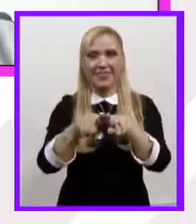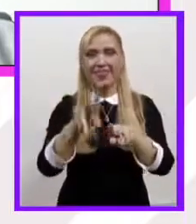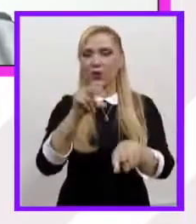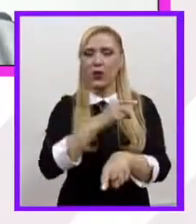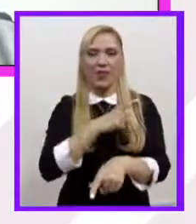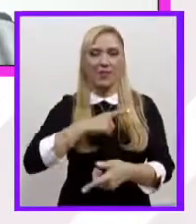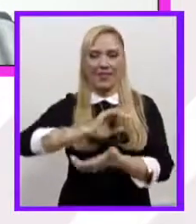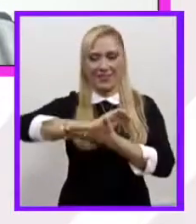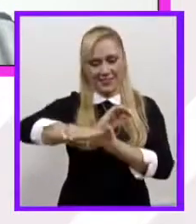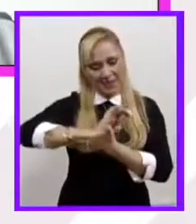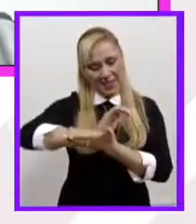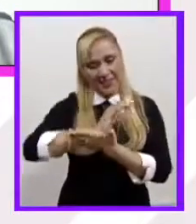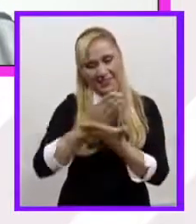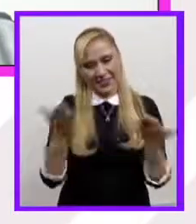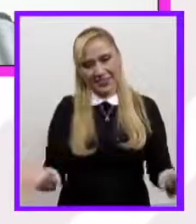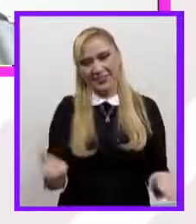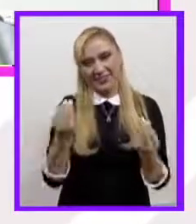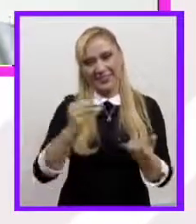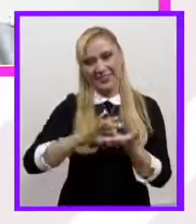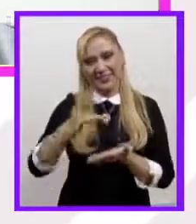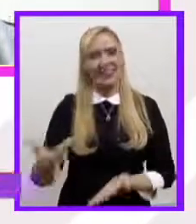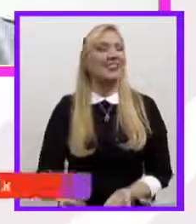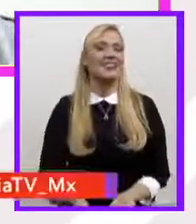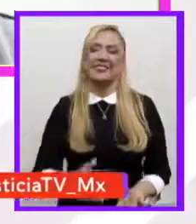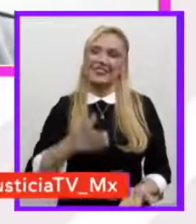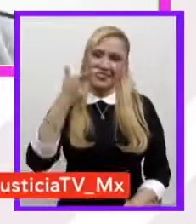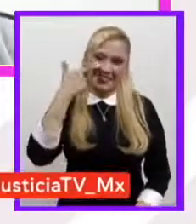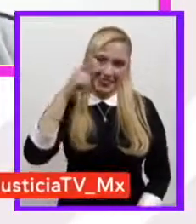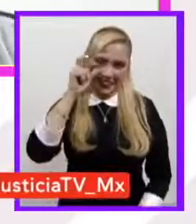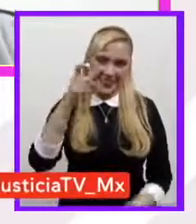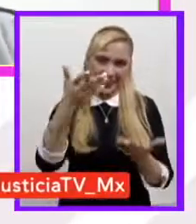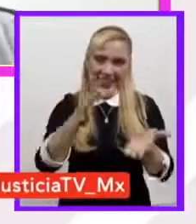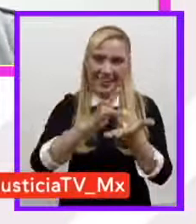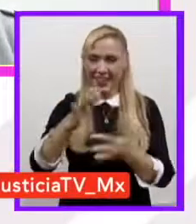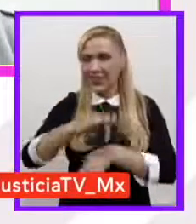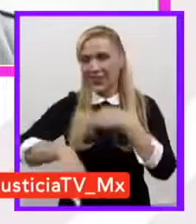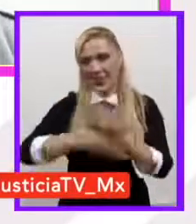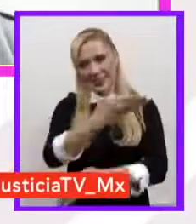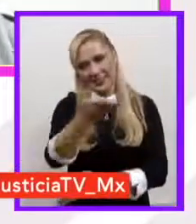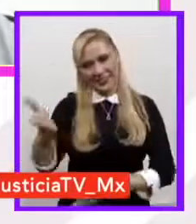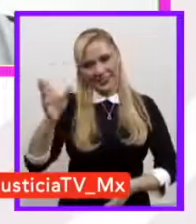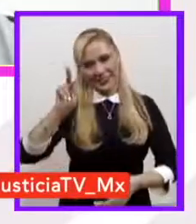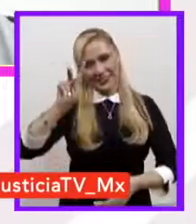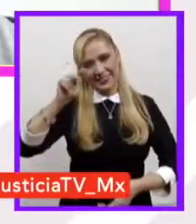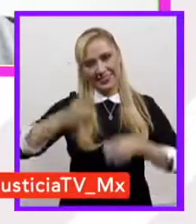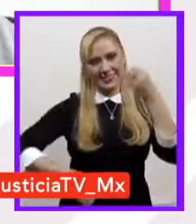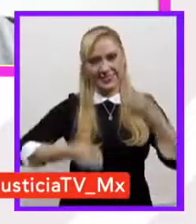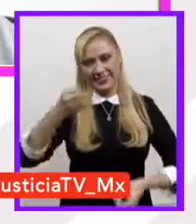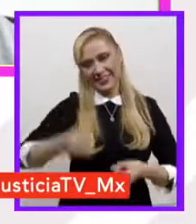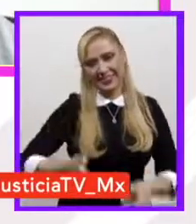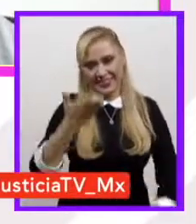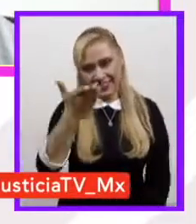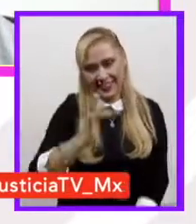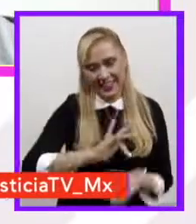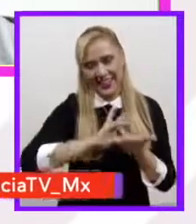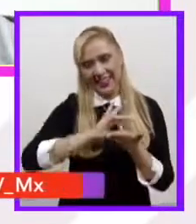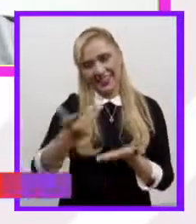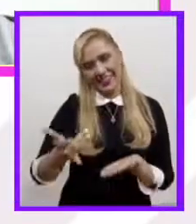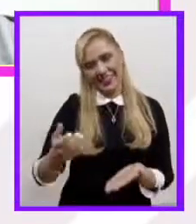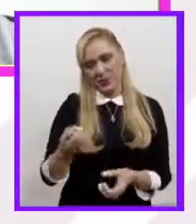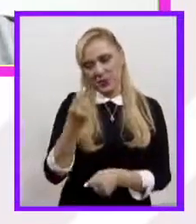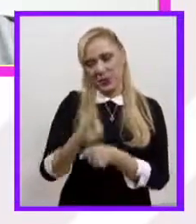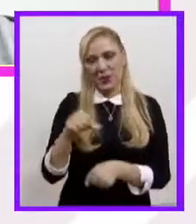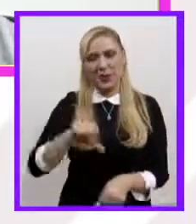de discriminación. Te agradezco mucho. Al contrario, Geraldina, gracias a ti, a todo tu equipo y por supuesto al personal del canal por esta oportunidad.